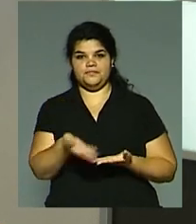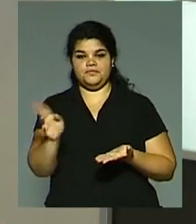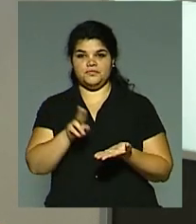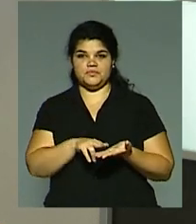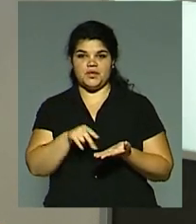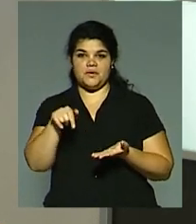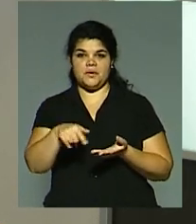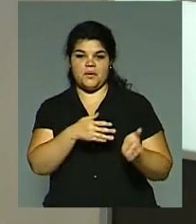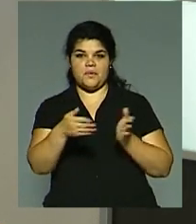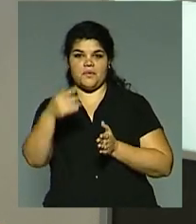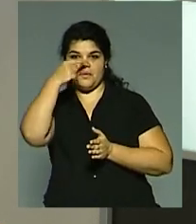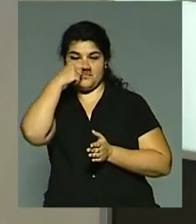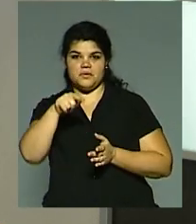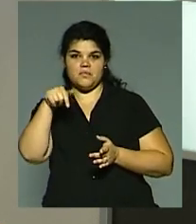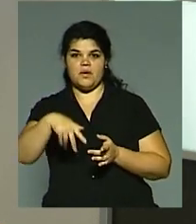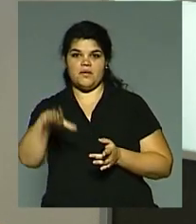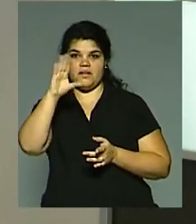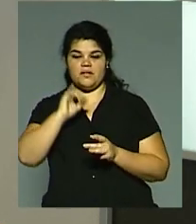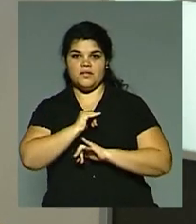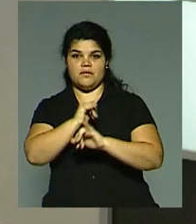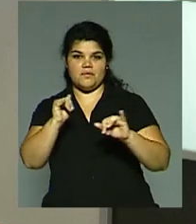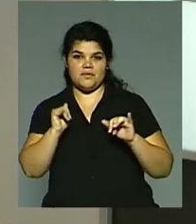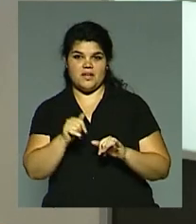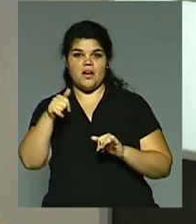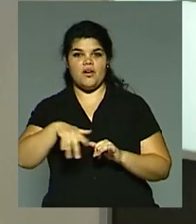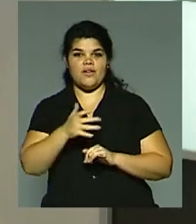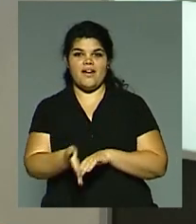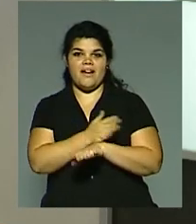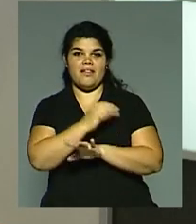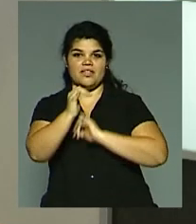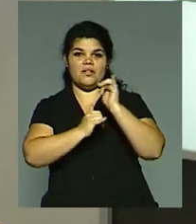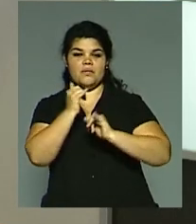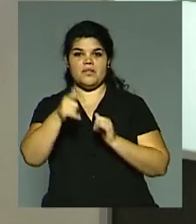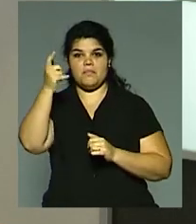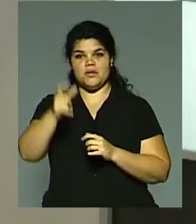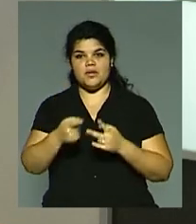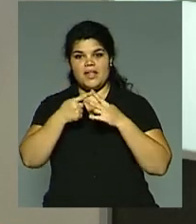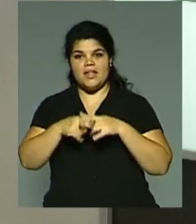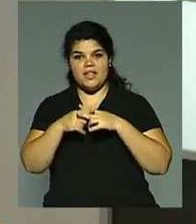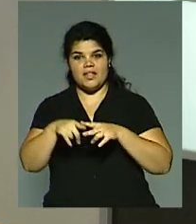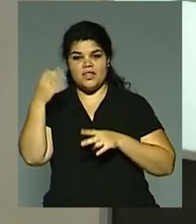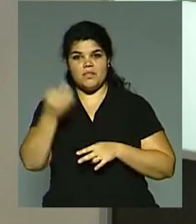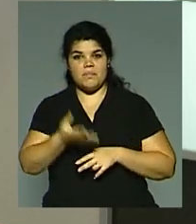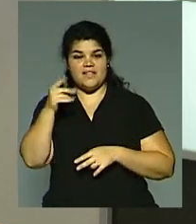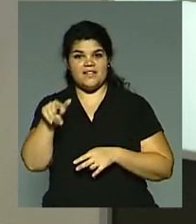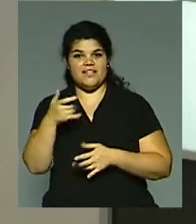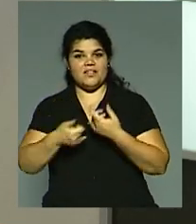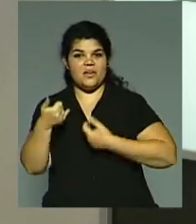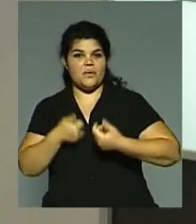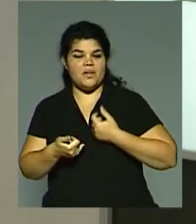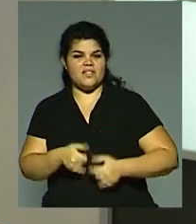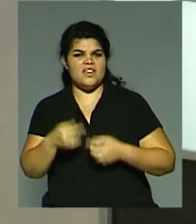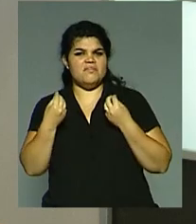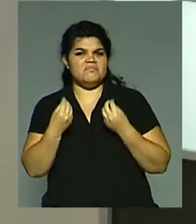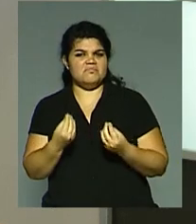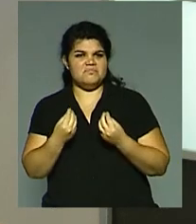último bloque de Universidad Noticias Edición Central. Habíamos anticipado, vamos a hablar de tecnología con nuestro especialista Ariel Colgatelli, con el cual